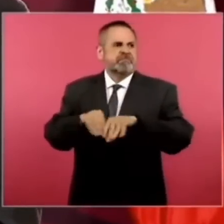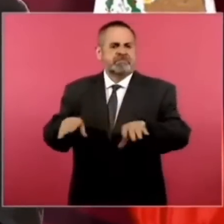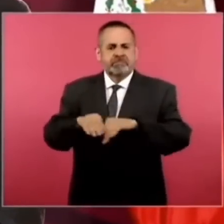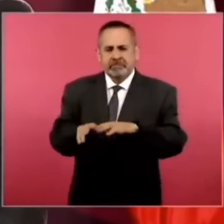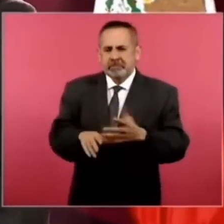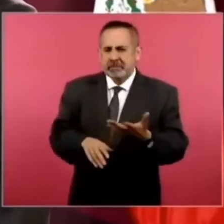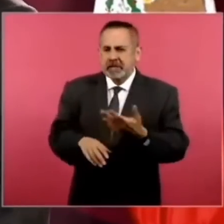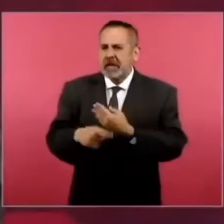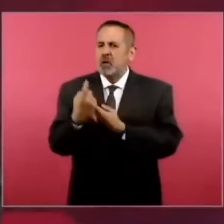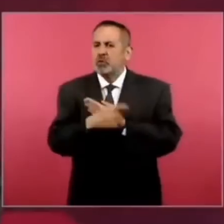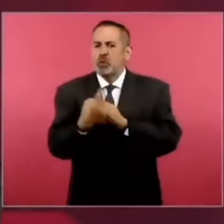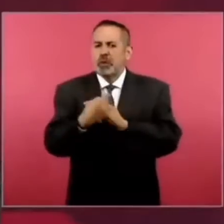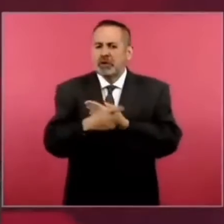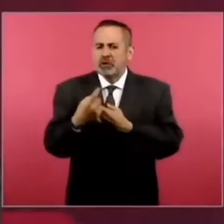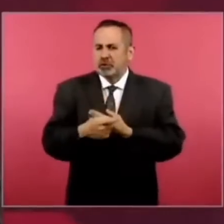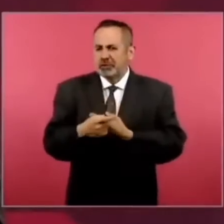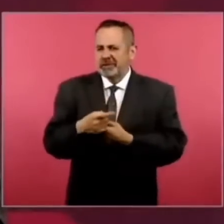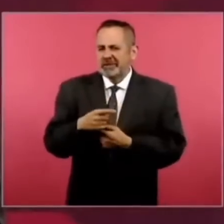y tienen robots.